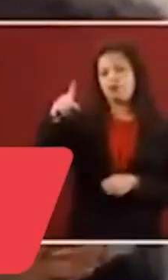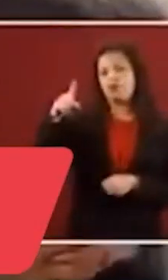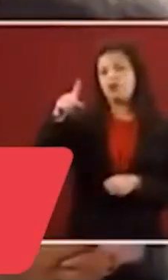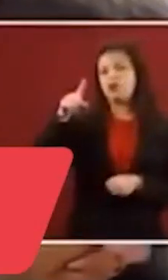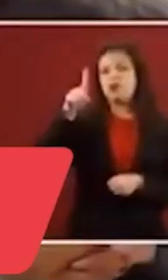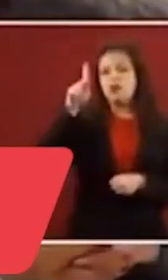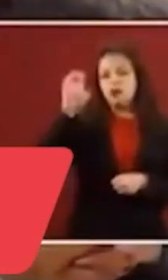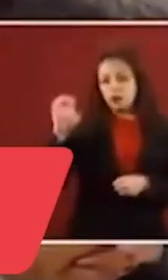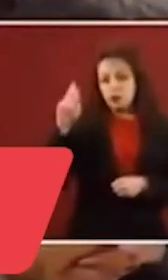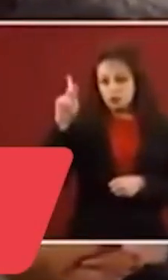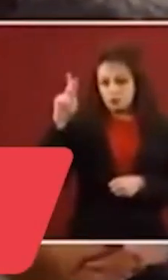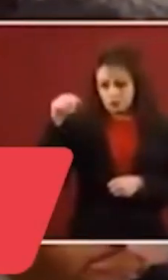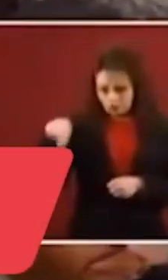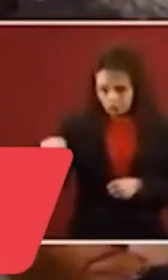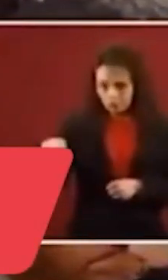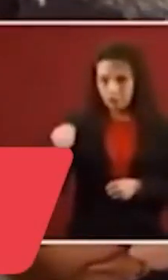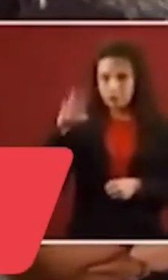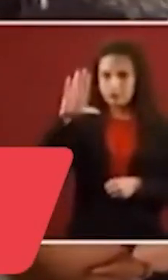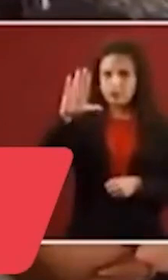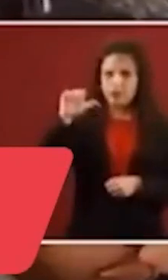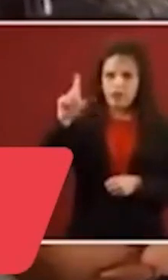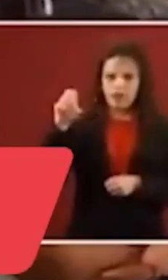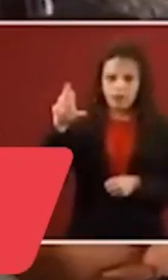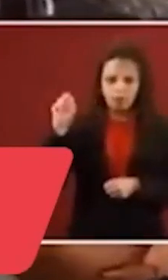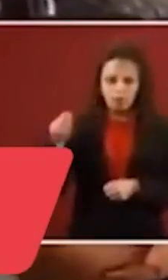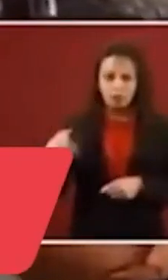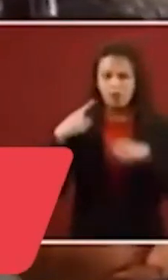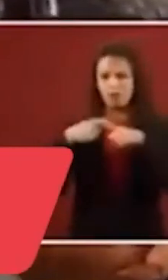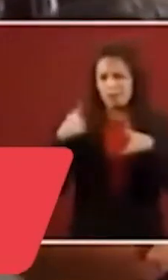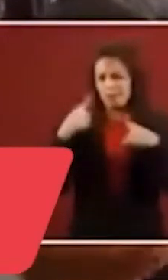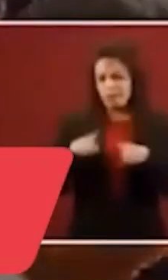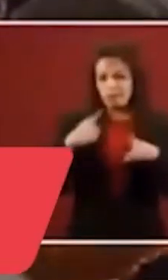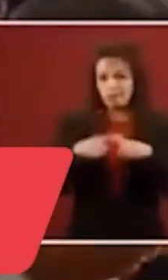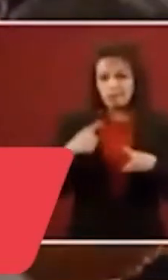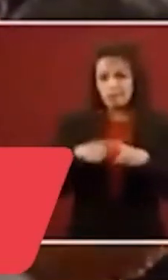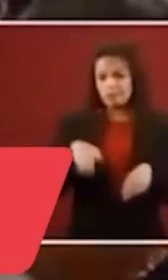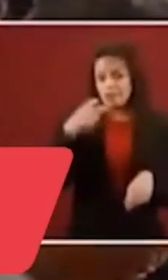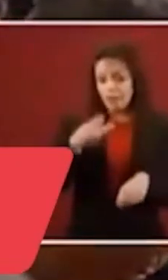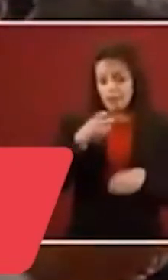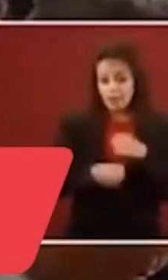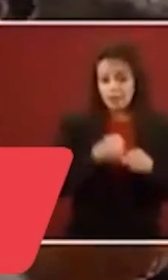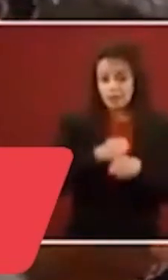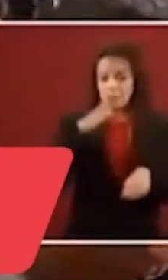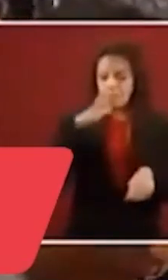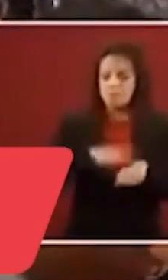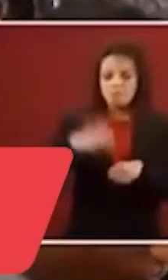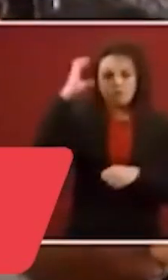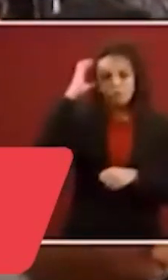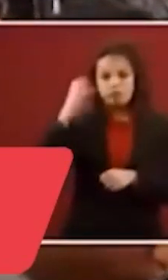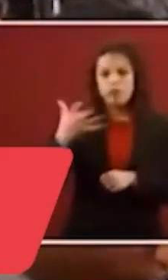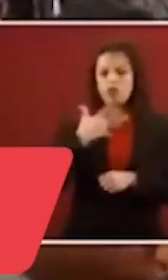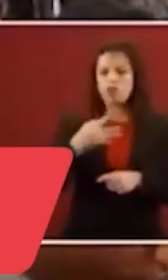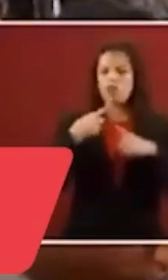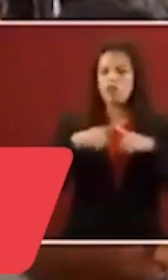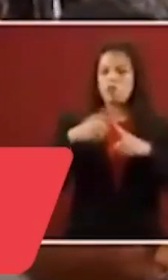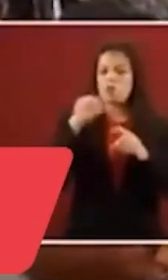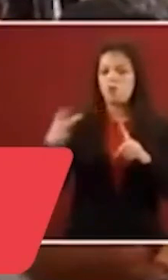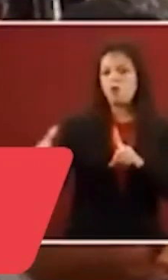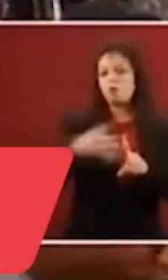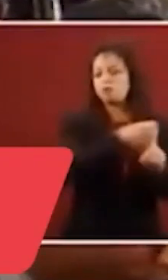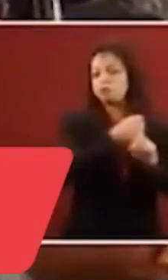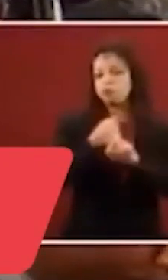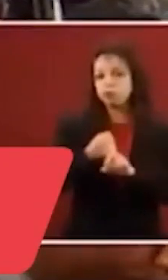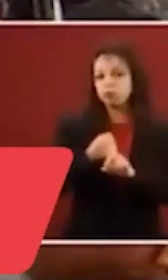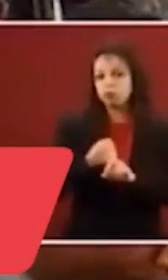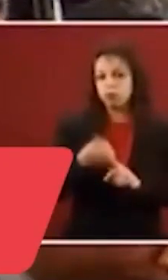hay simplemente un nuevo sofismo del tercer milenio por parte de Jorge Ramos. Jorge Ramos